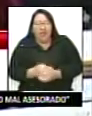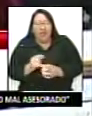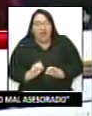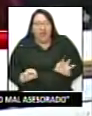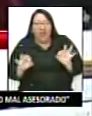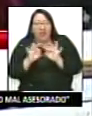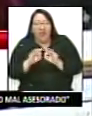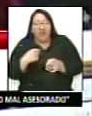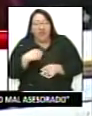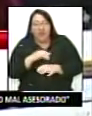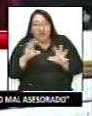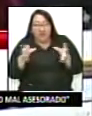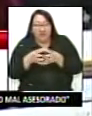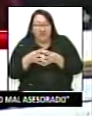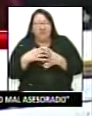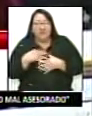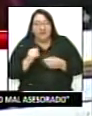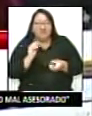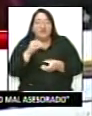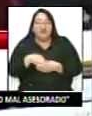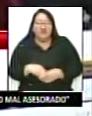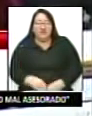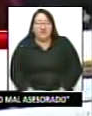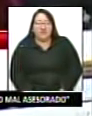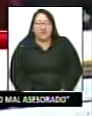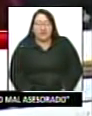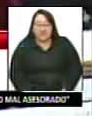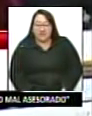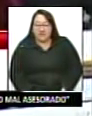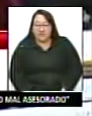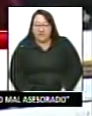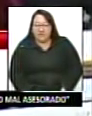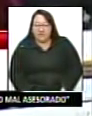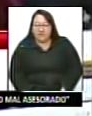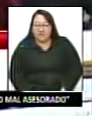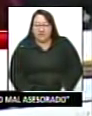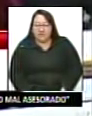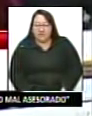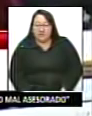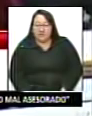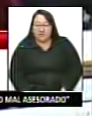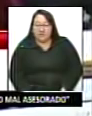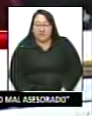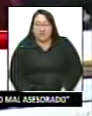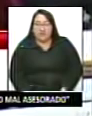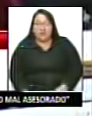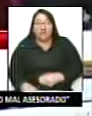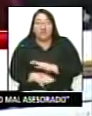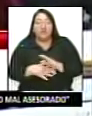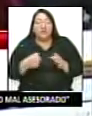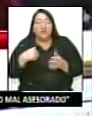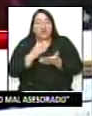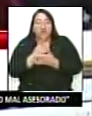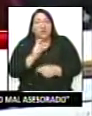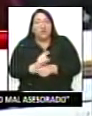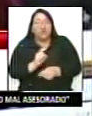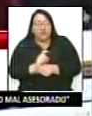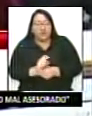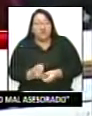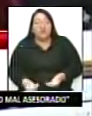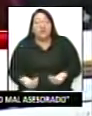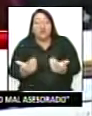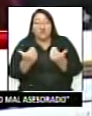que el sector salud también se involucre para que desde las bases de nuestra de la educación que nos den